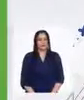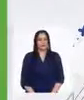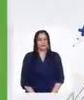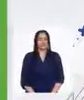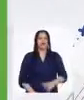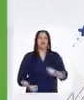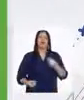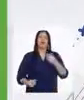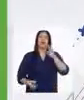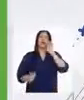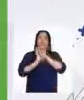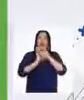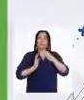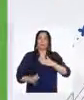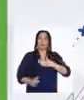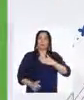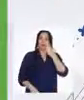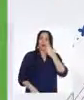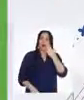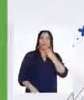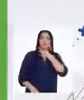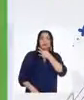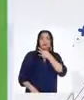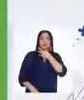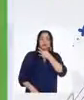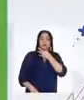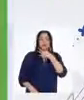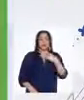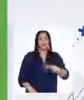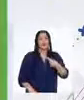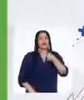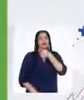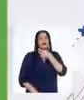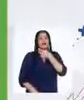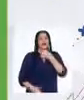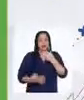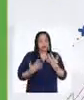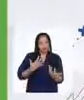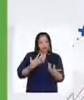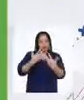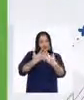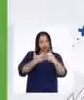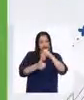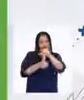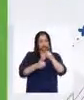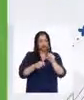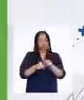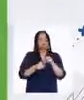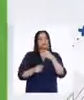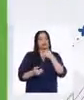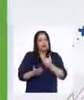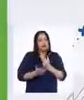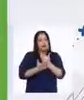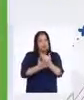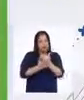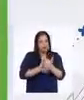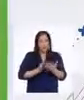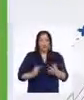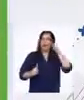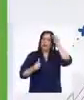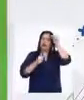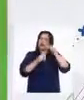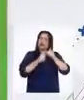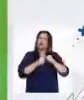Porque tanto a mi mamá como a mis abuelitos les encantaba generar vínculos y servir. Yo recuerdo mucho